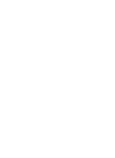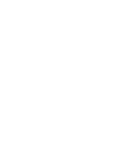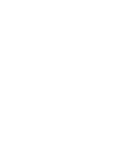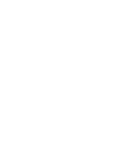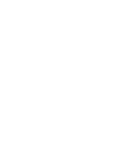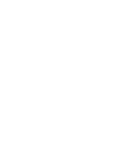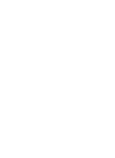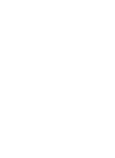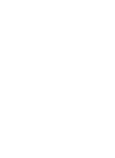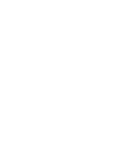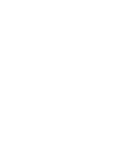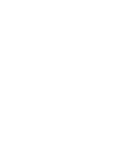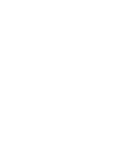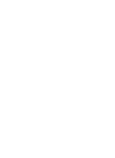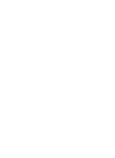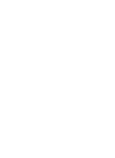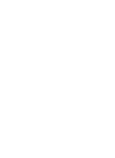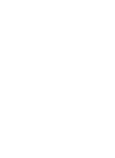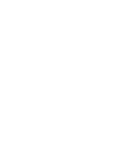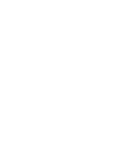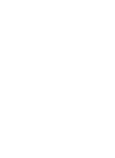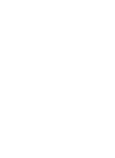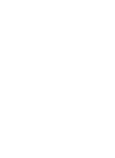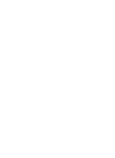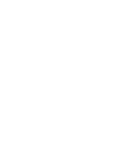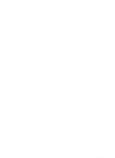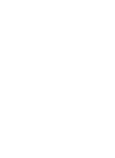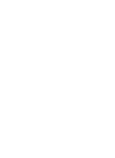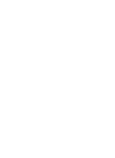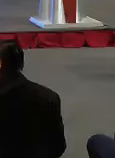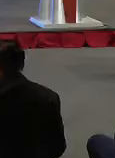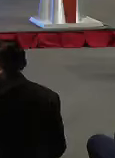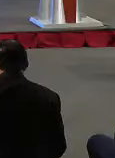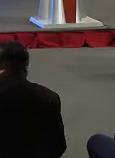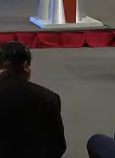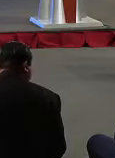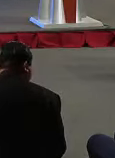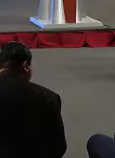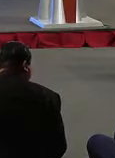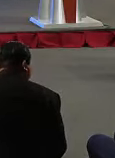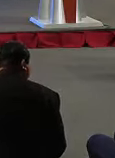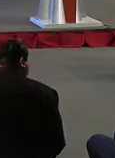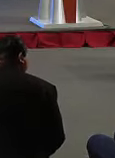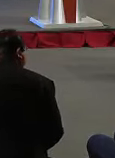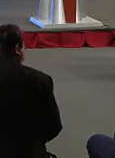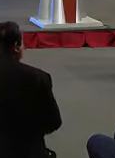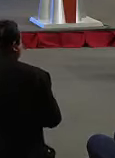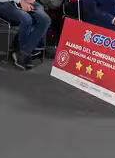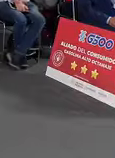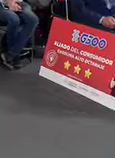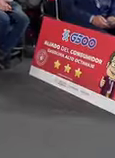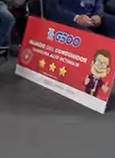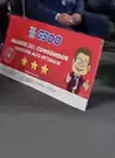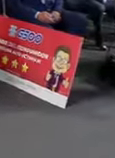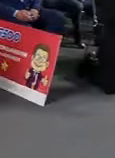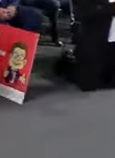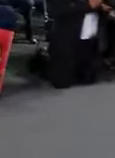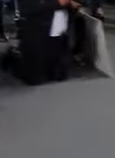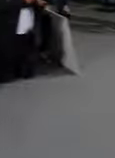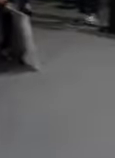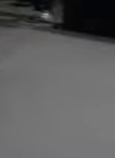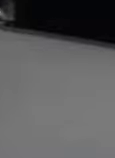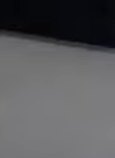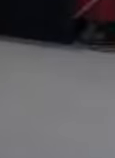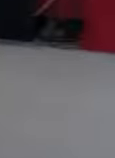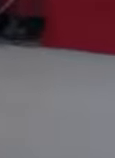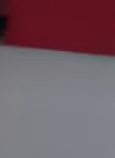muy importante el esfuerzo que Bodega Aurrera hizo, y nos acompaña Juan Manuel Eugeni, vicepresidente de Bodega Aurrera.